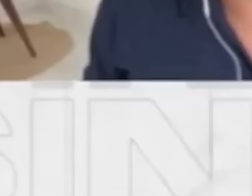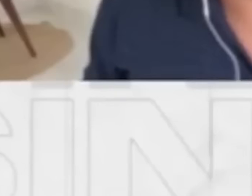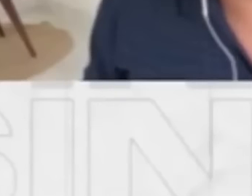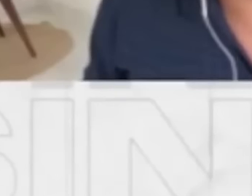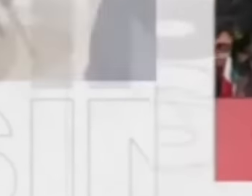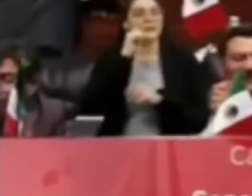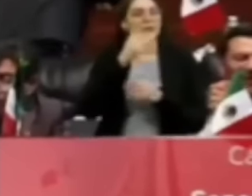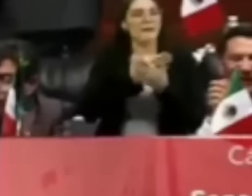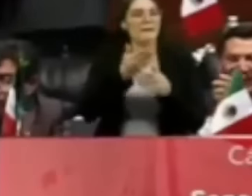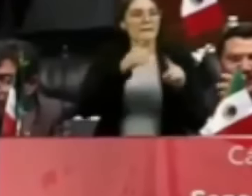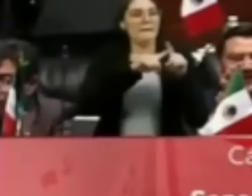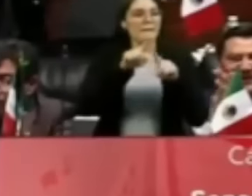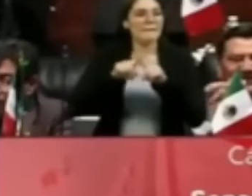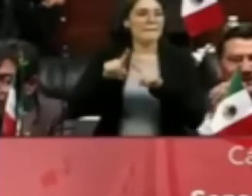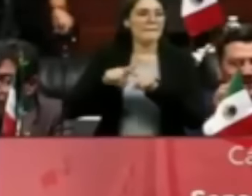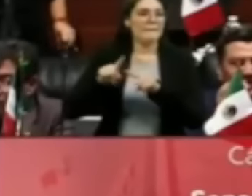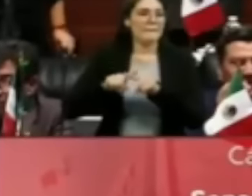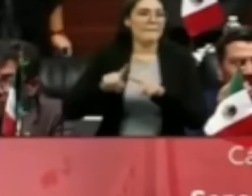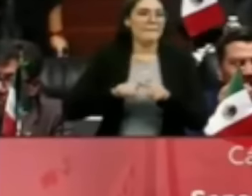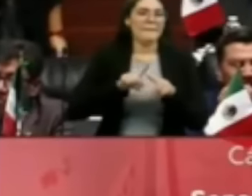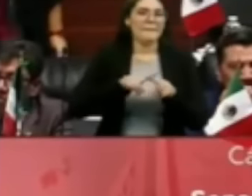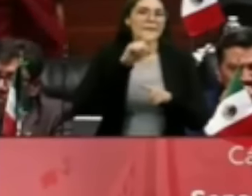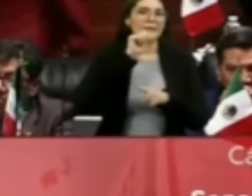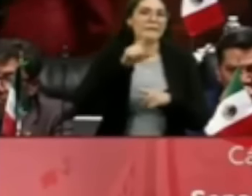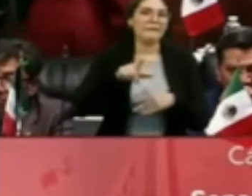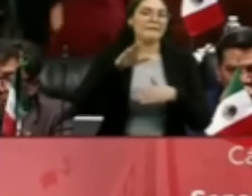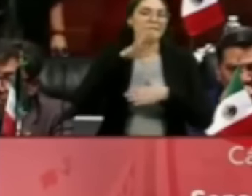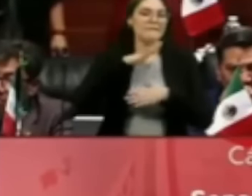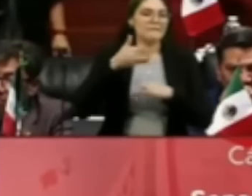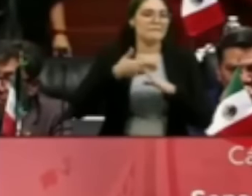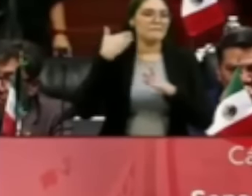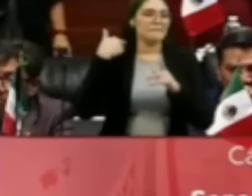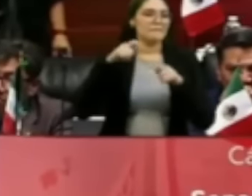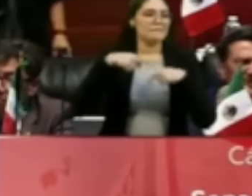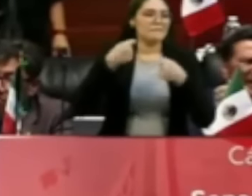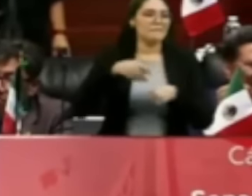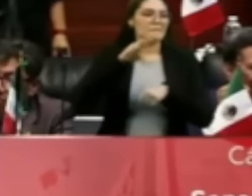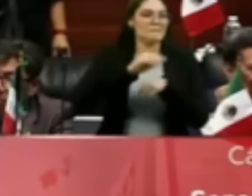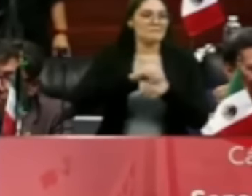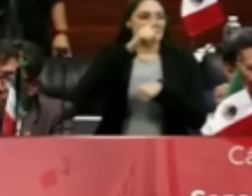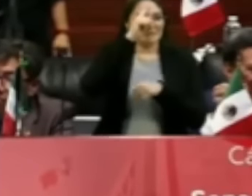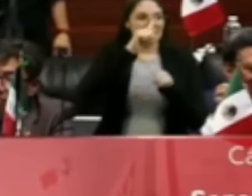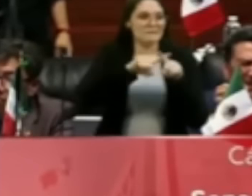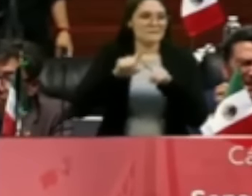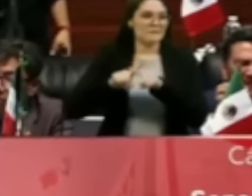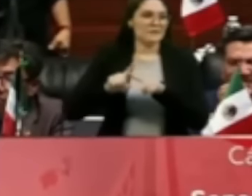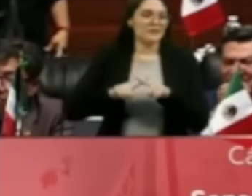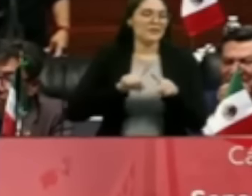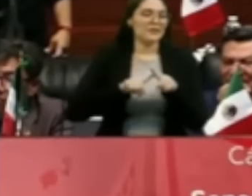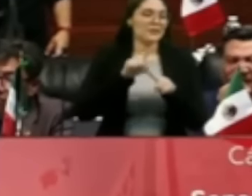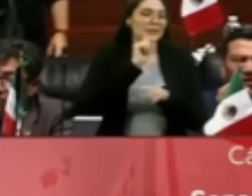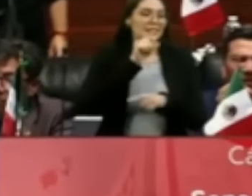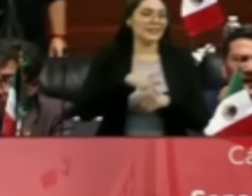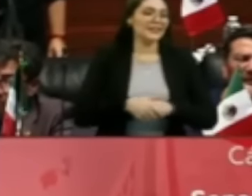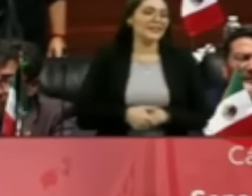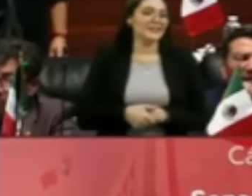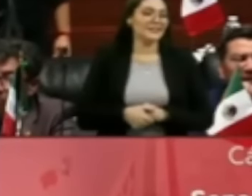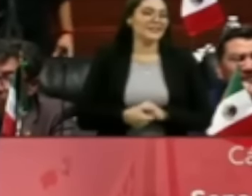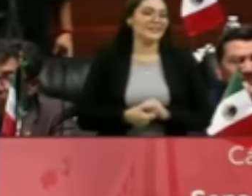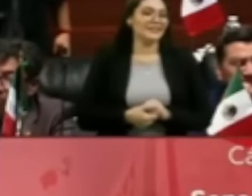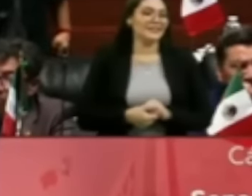Se espera, pues, que asuma el escaño